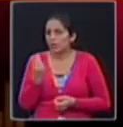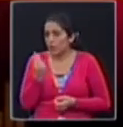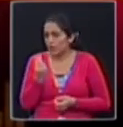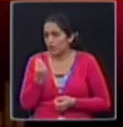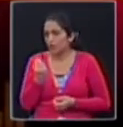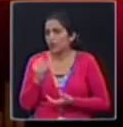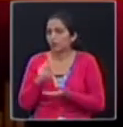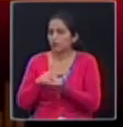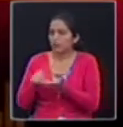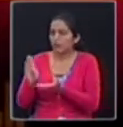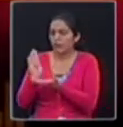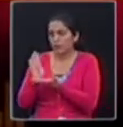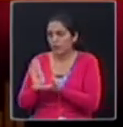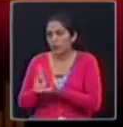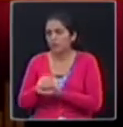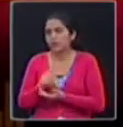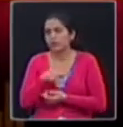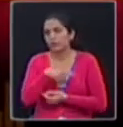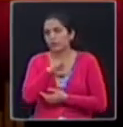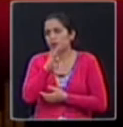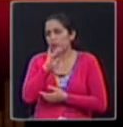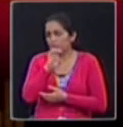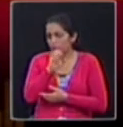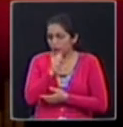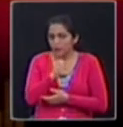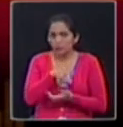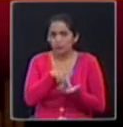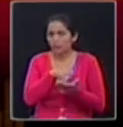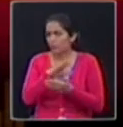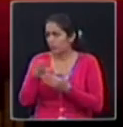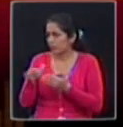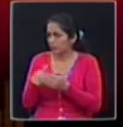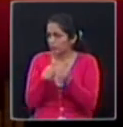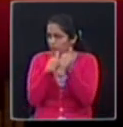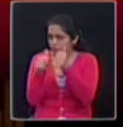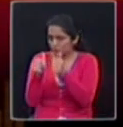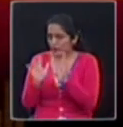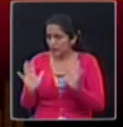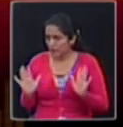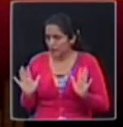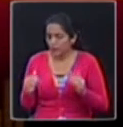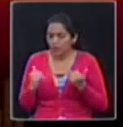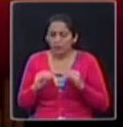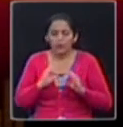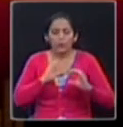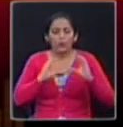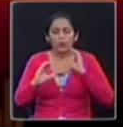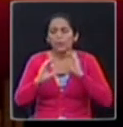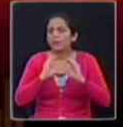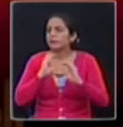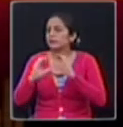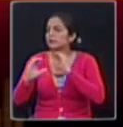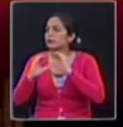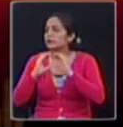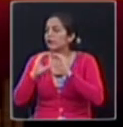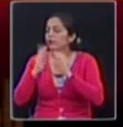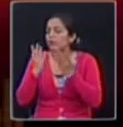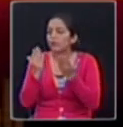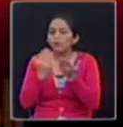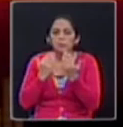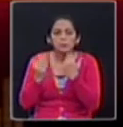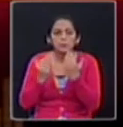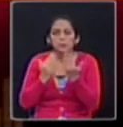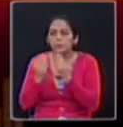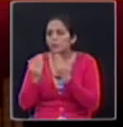etcétera. Estamos de acuerdo, en esto también estamos de acuerdo. Estamos este rato conversando sobre el camino. Ese camino se llega a encontrar y